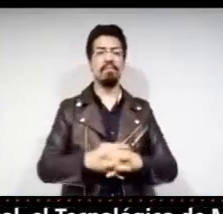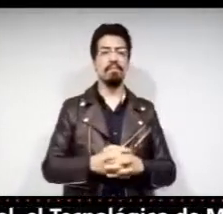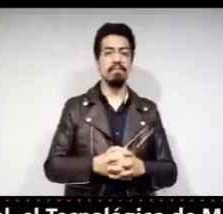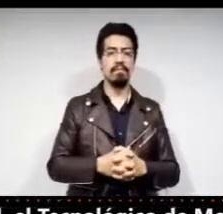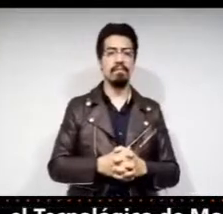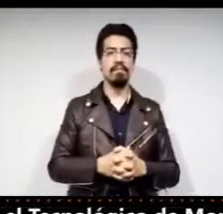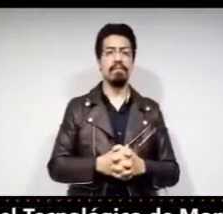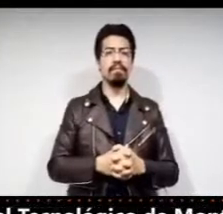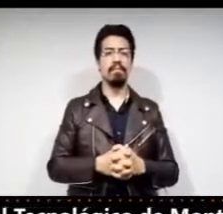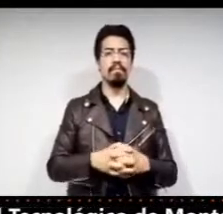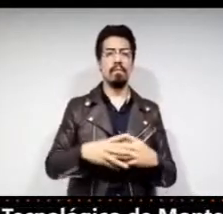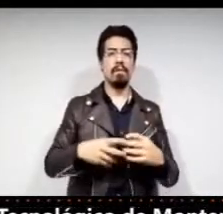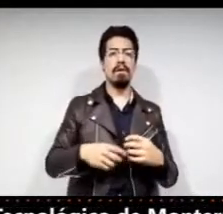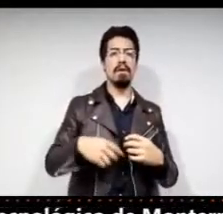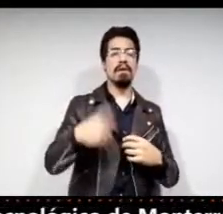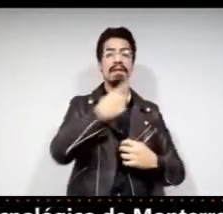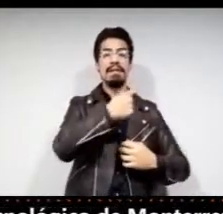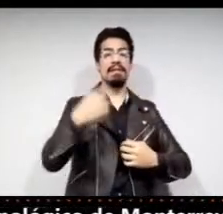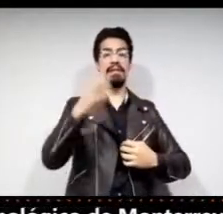sea, 100%